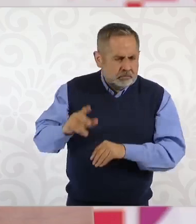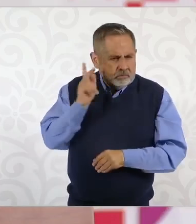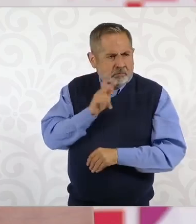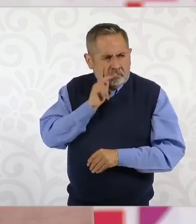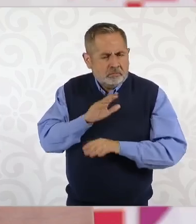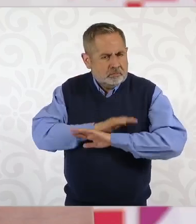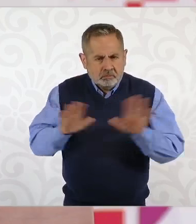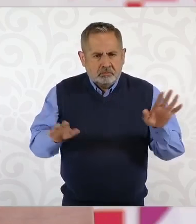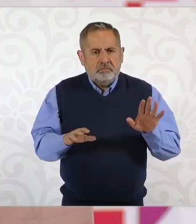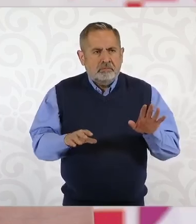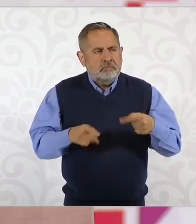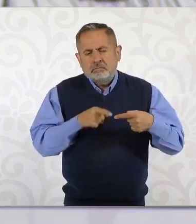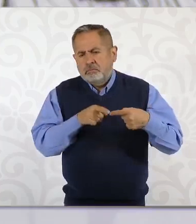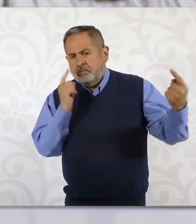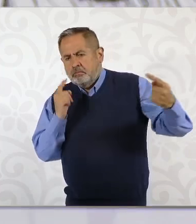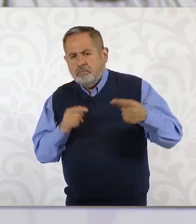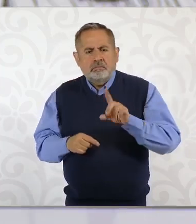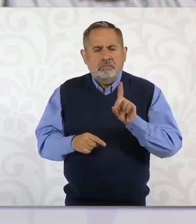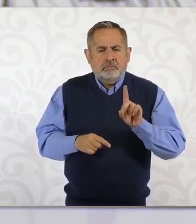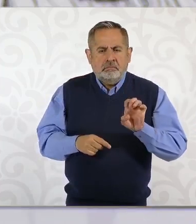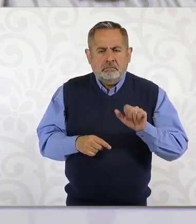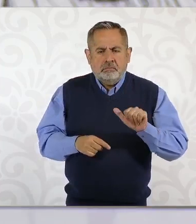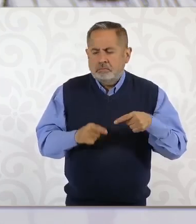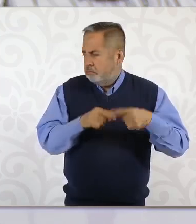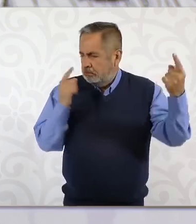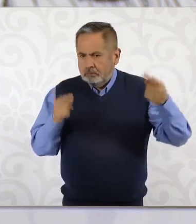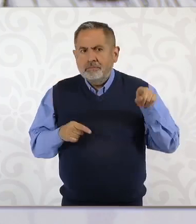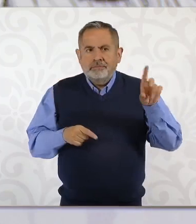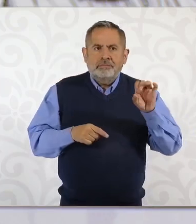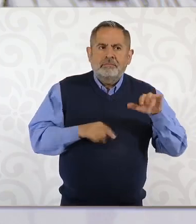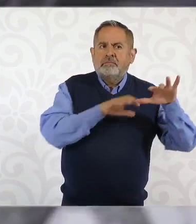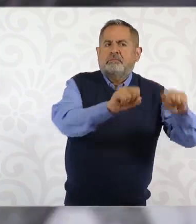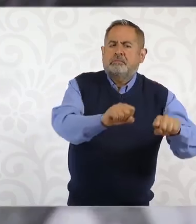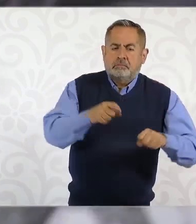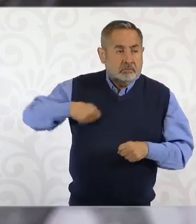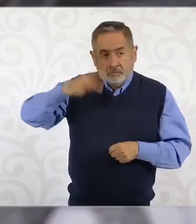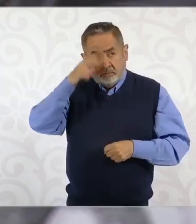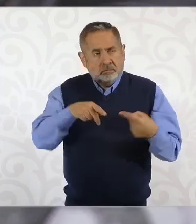Entonces viene pues un distanciamiento particularmente con la DEA, porque la DEA lo detuvo.